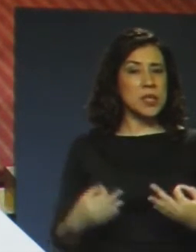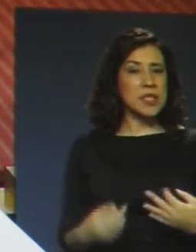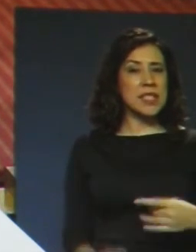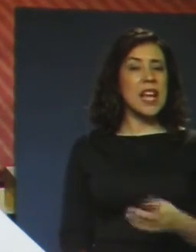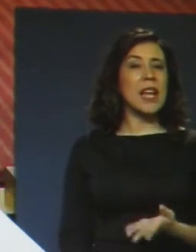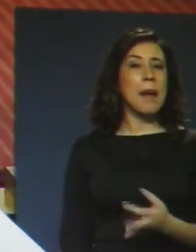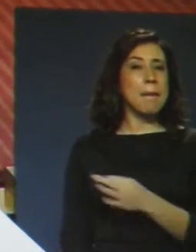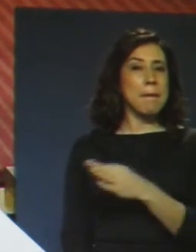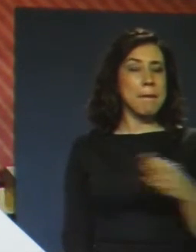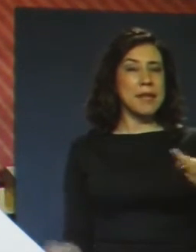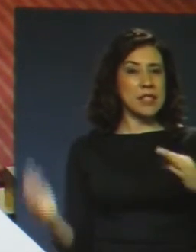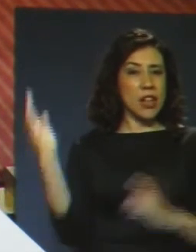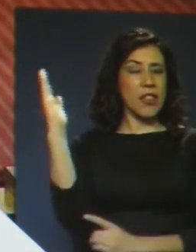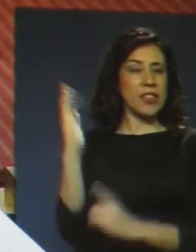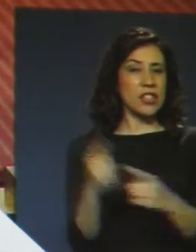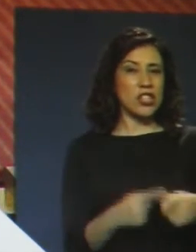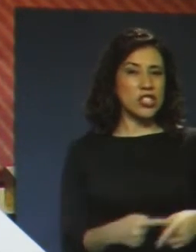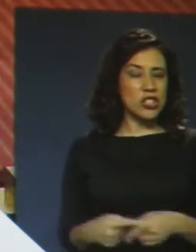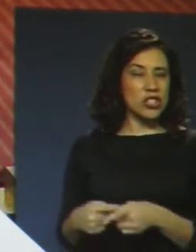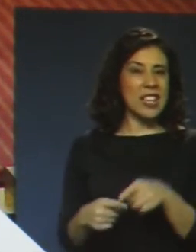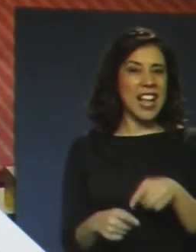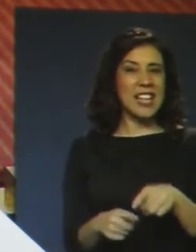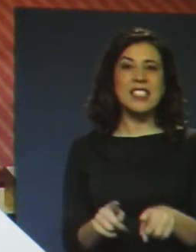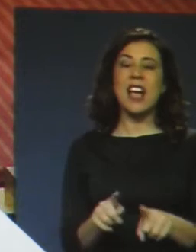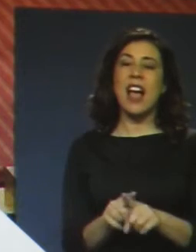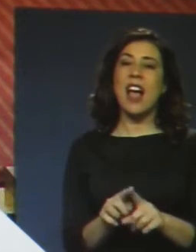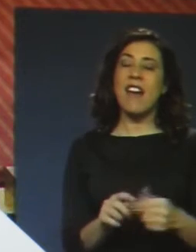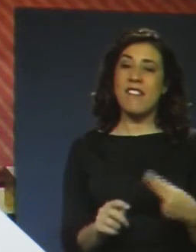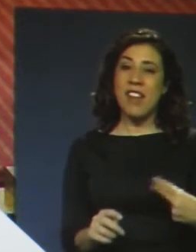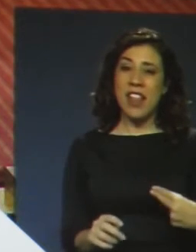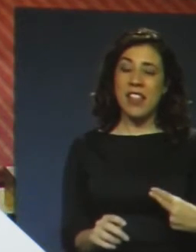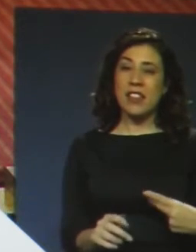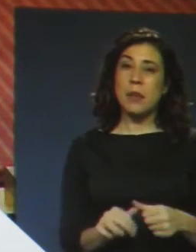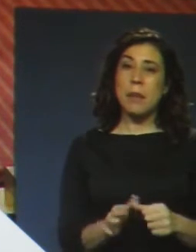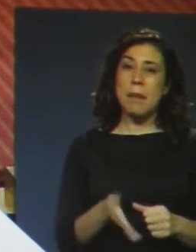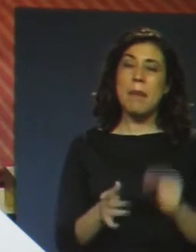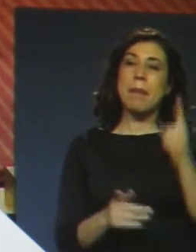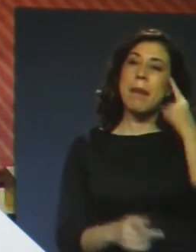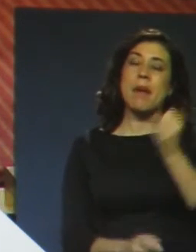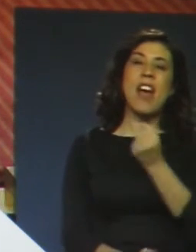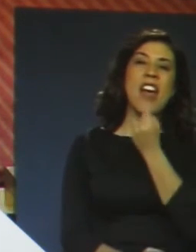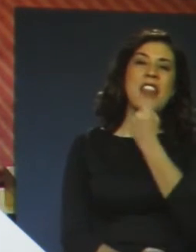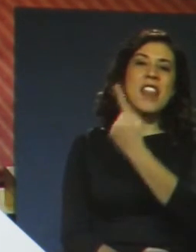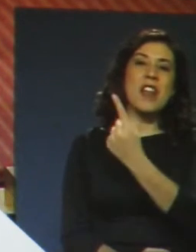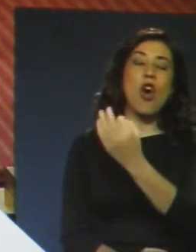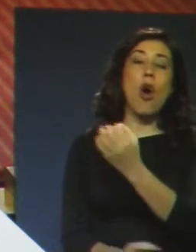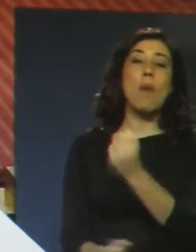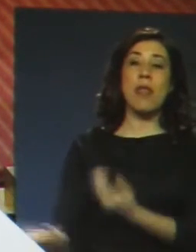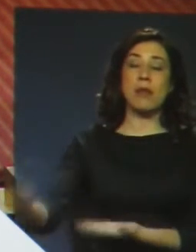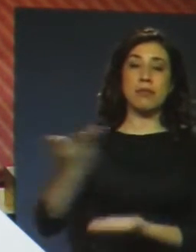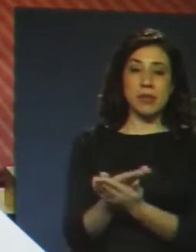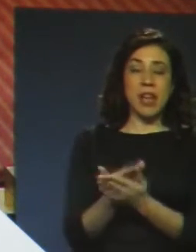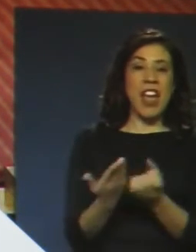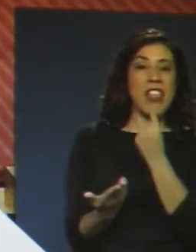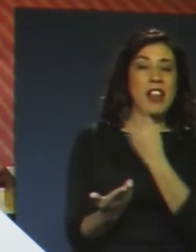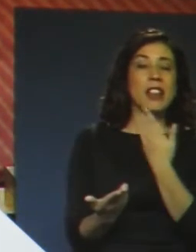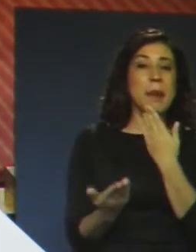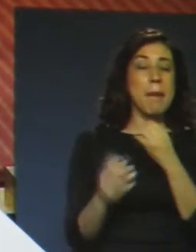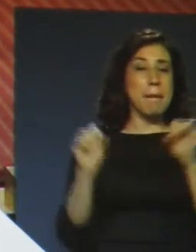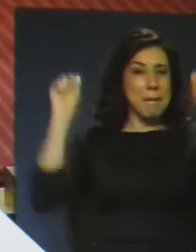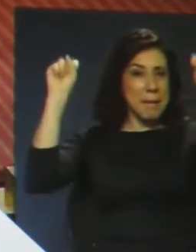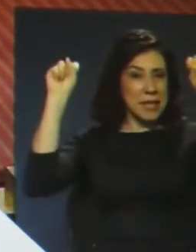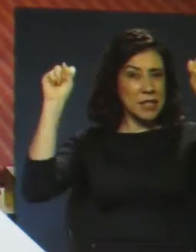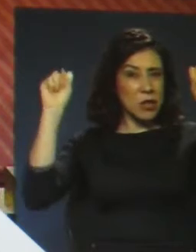el Ministerio de Desarrollo Social quien tenga la legitimación activa para denunciar o recibir las denuncias además del Ministerio